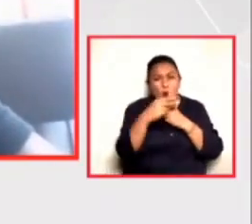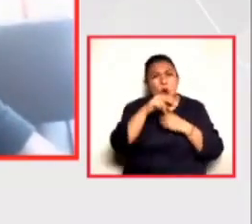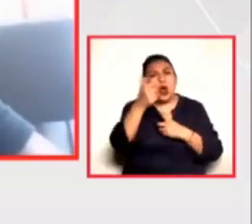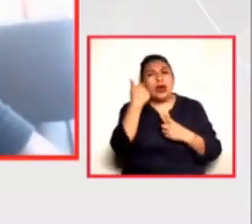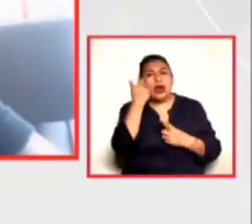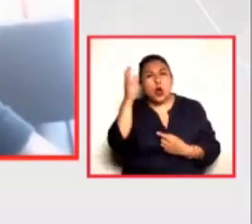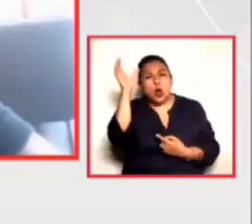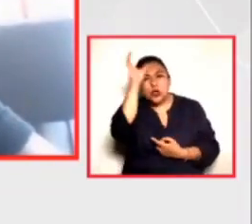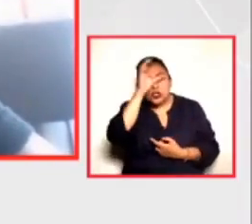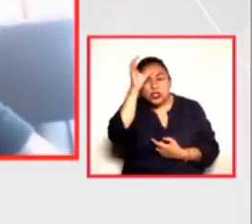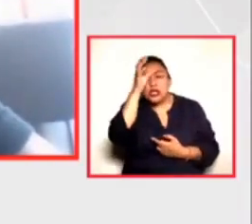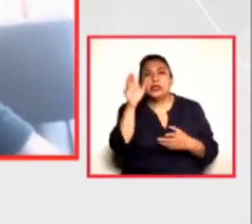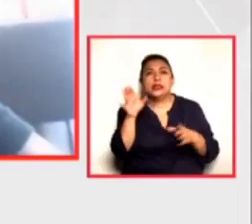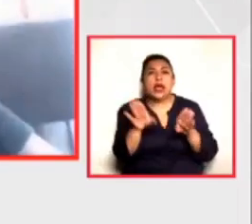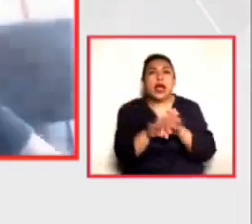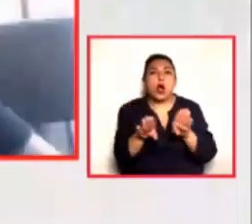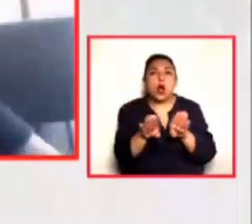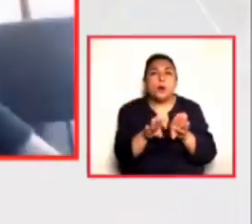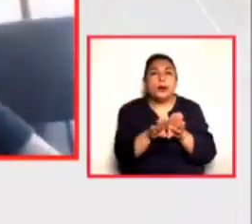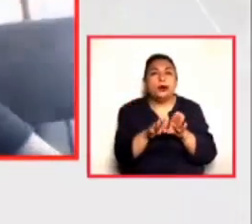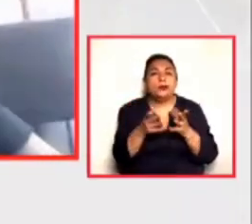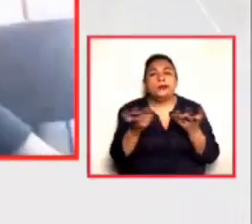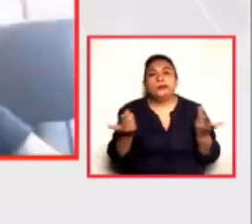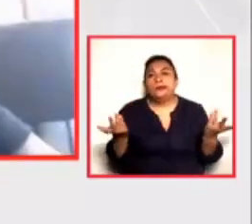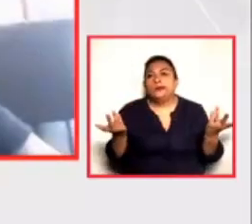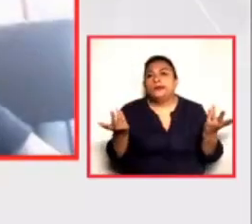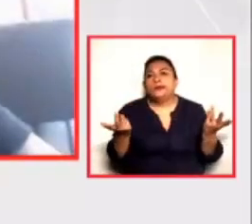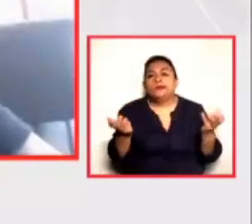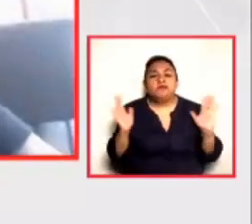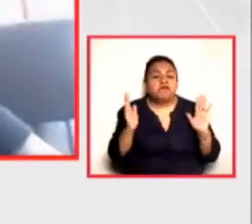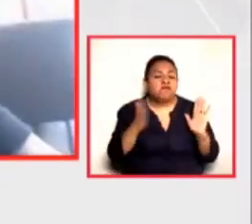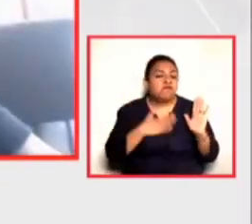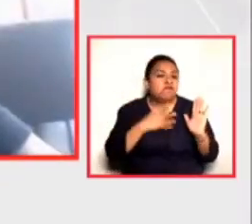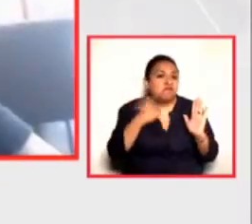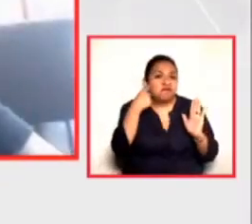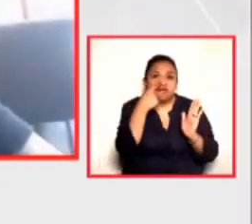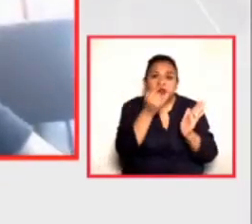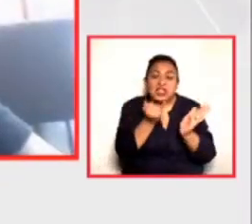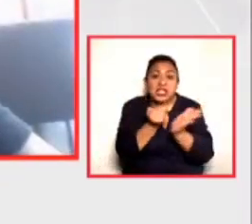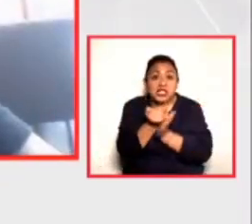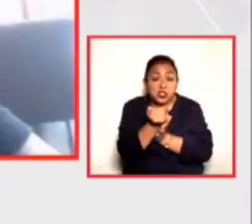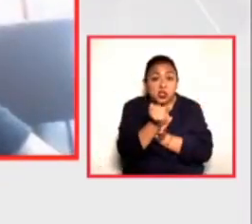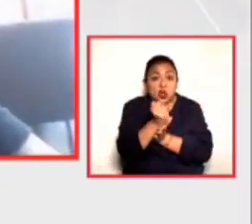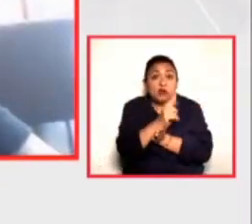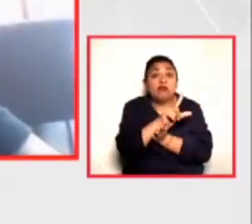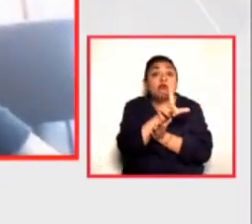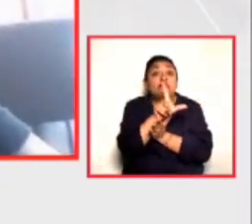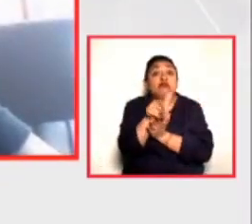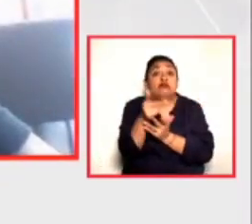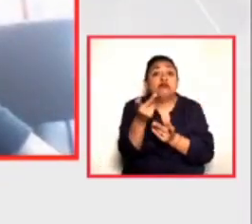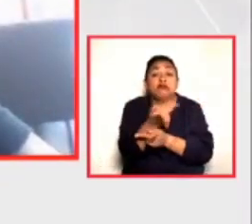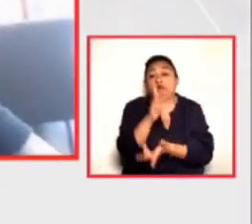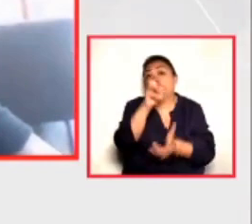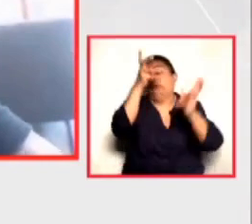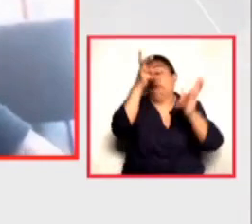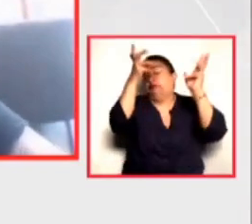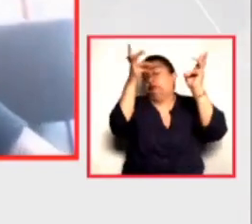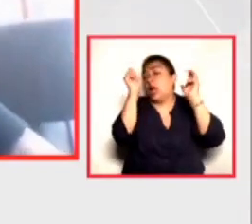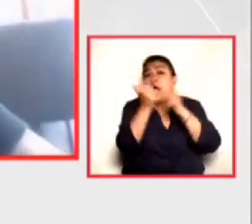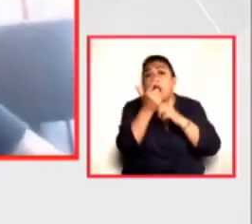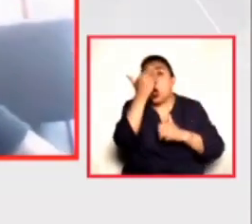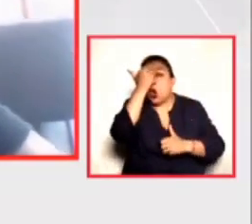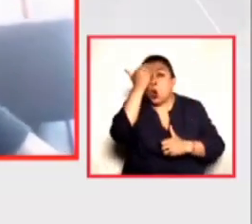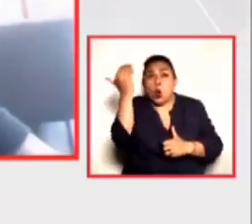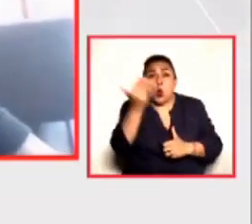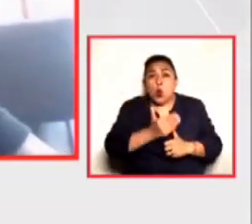de cómo cualquier decisión que tomamos nos puede llevar a una tragedia, a un final difícil, como